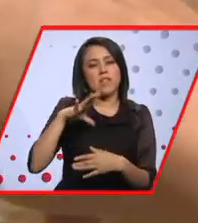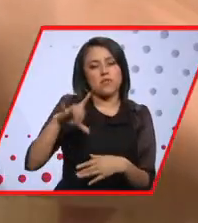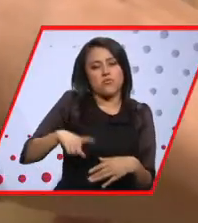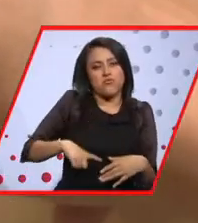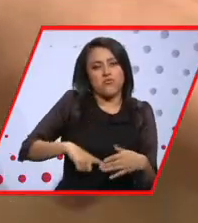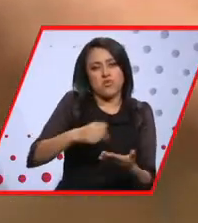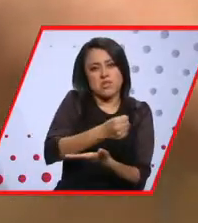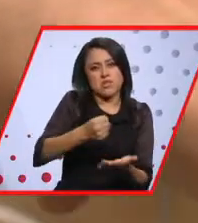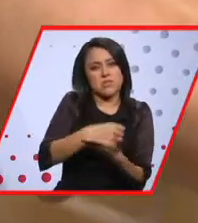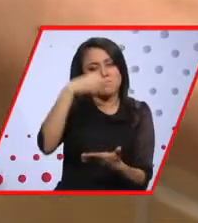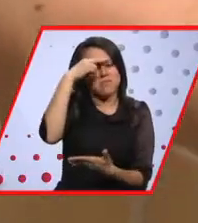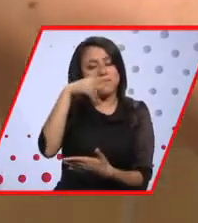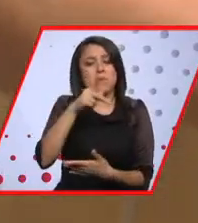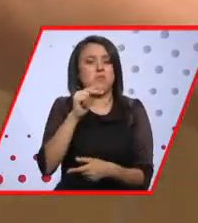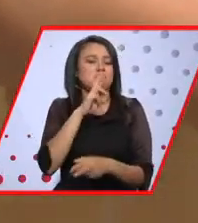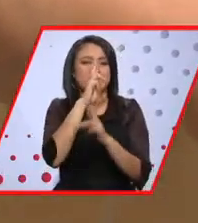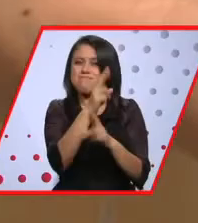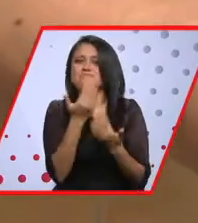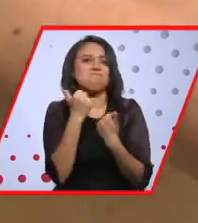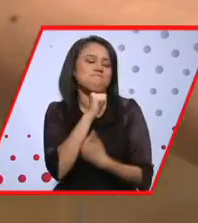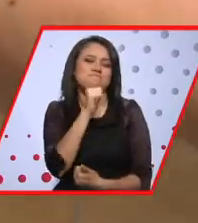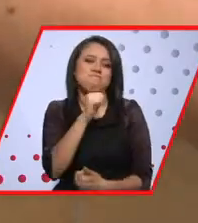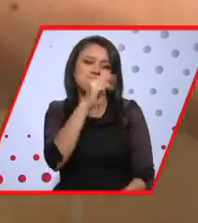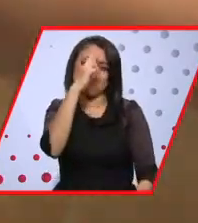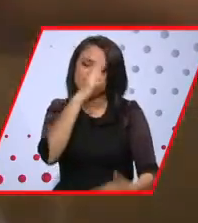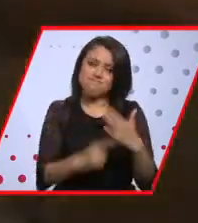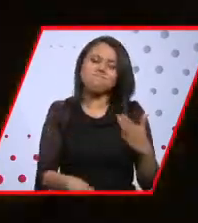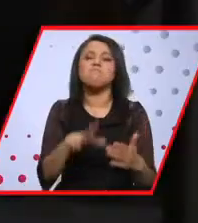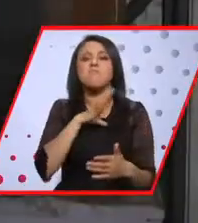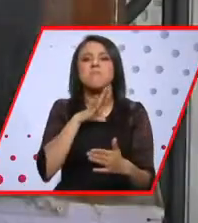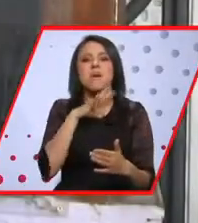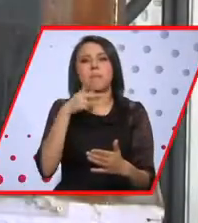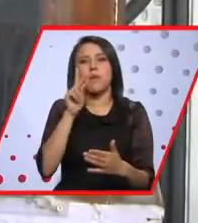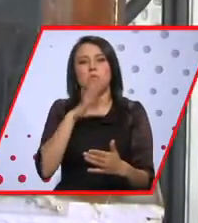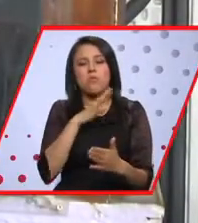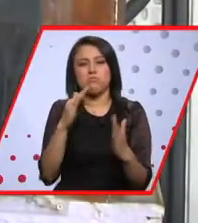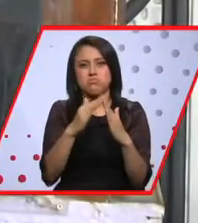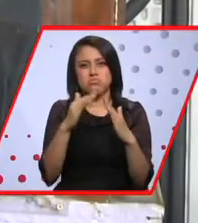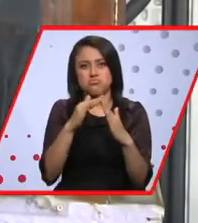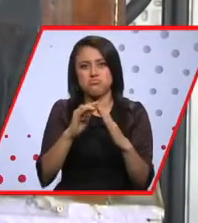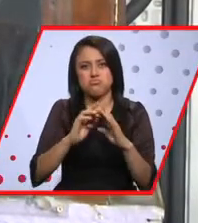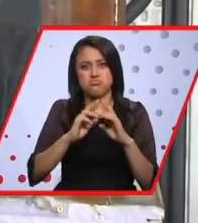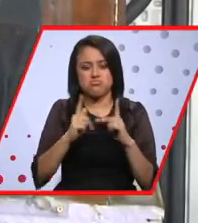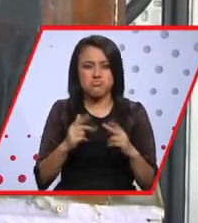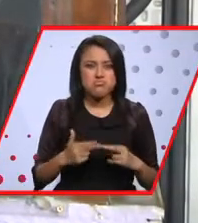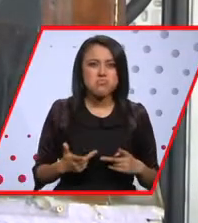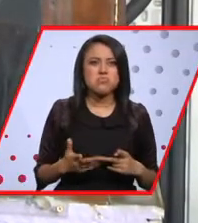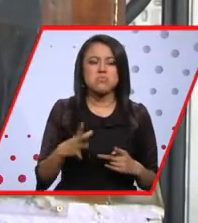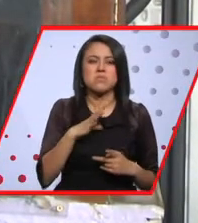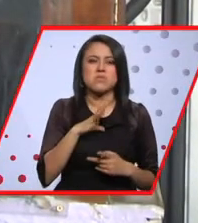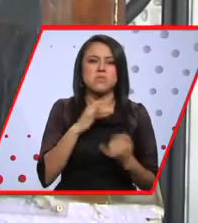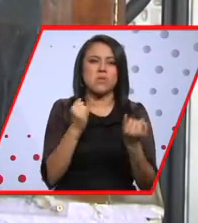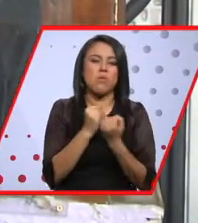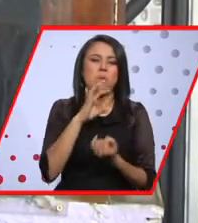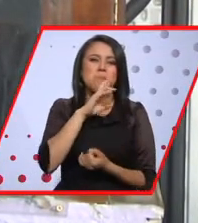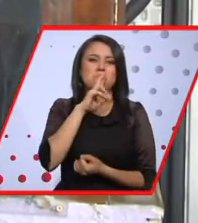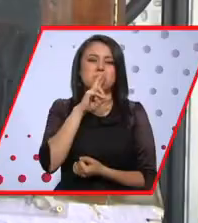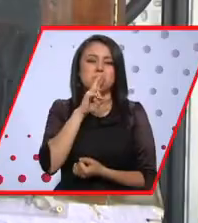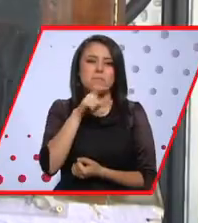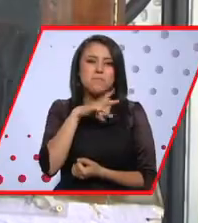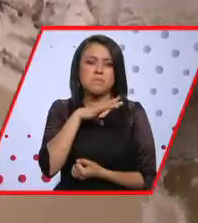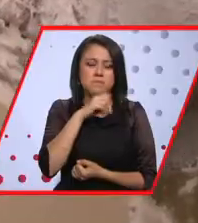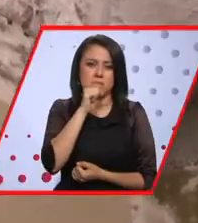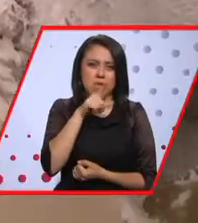se ha respetado. Y la casa de al lado sale cuarteada y lo más importante es que el drenaje está ya